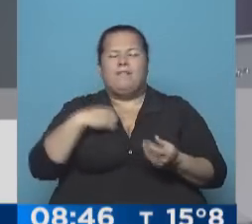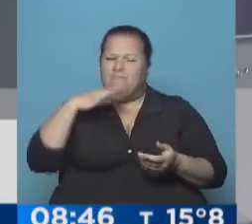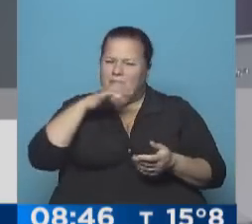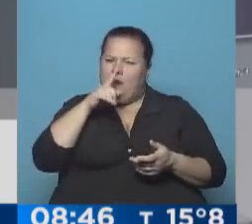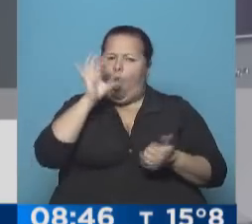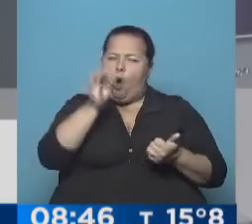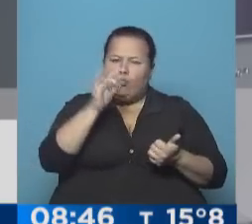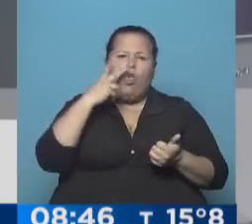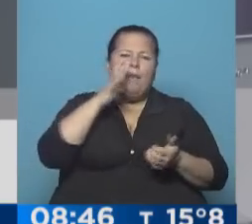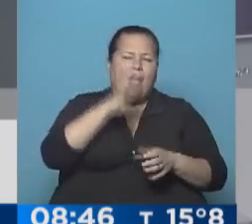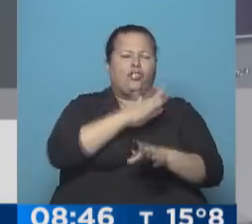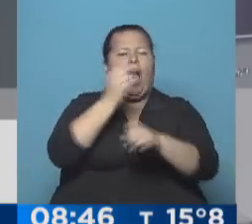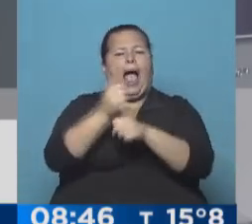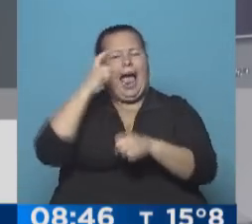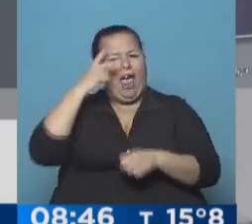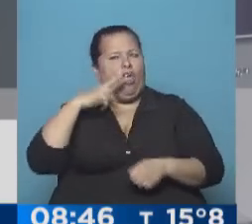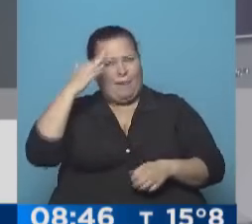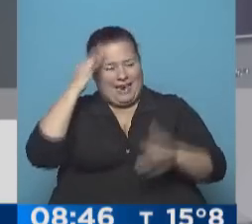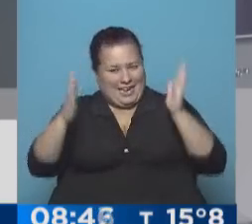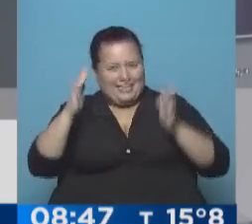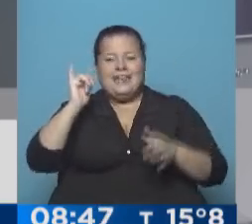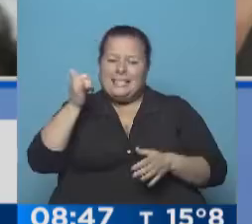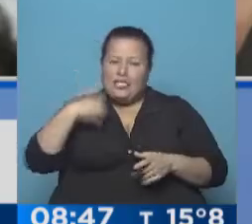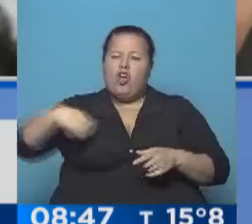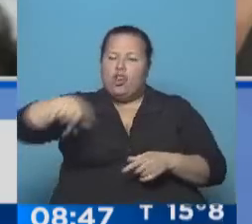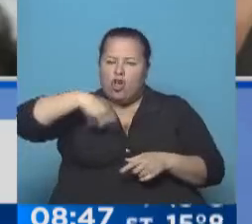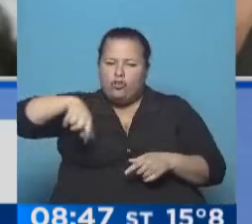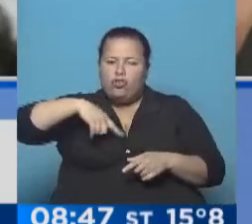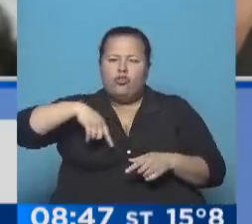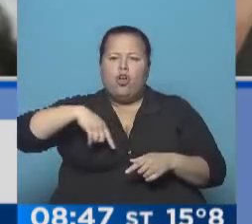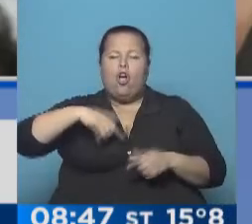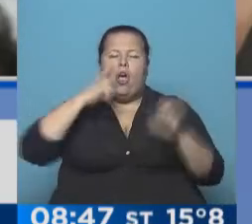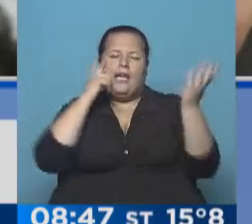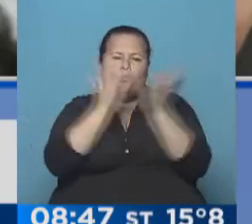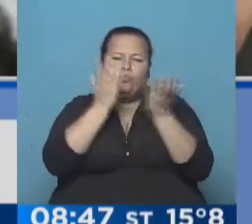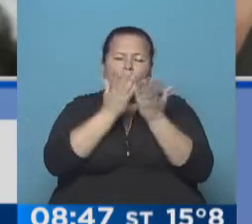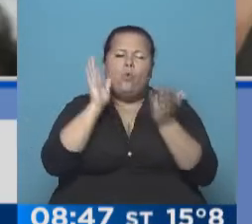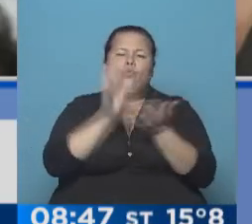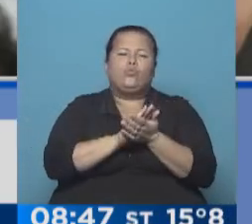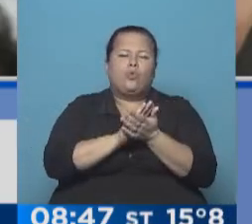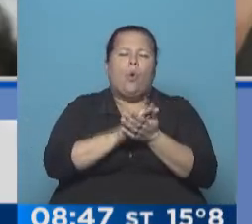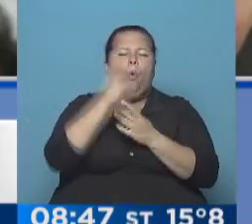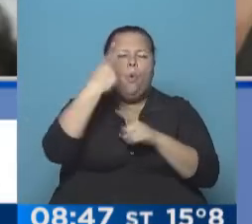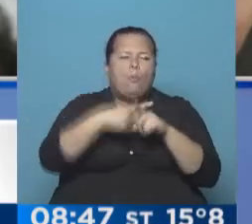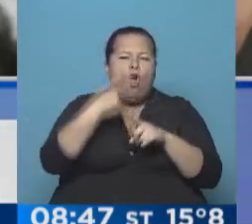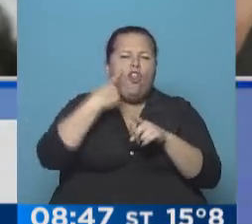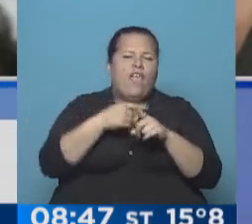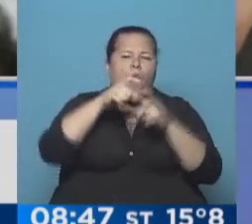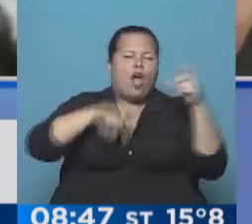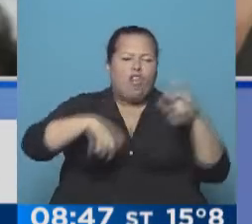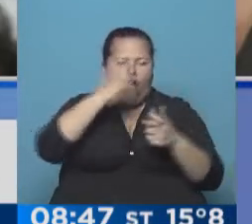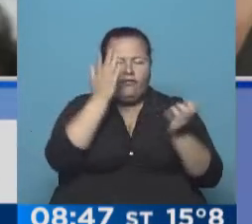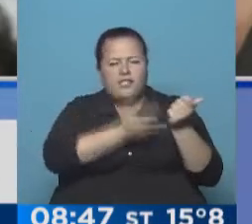bien, es octubre de 2014, enero de 2015. Sí, nosotros hicimos un estudio sobre día por día, digamos, del boletín